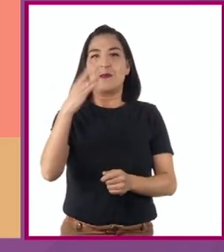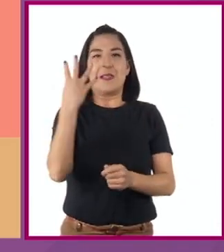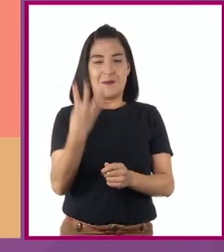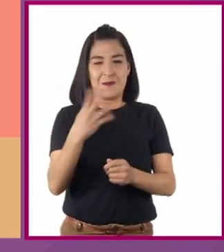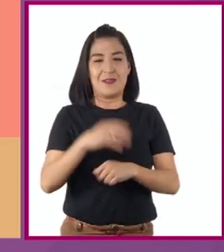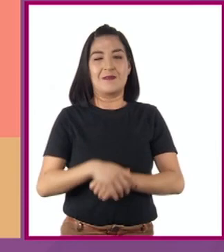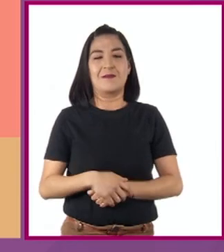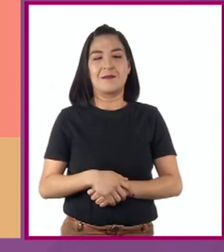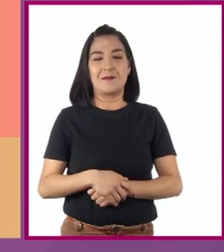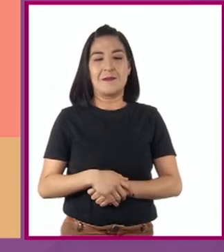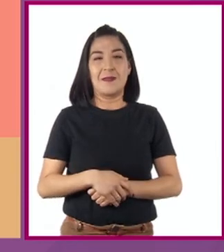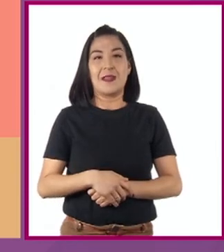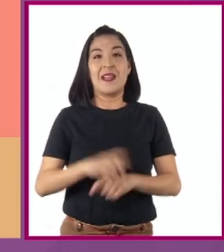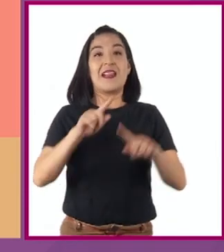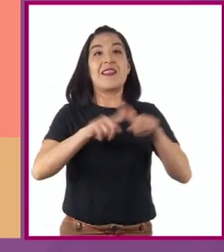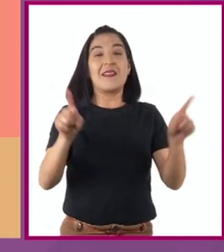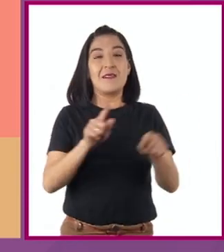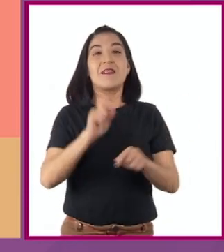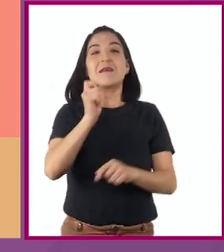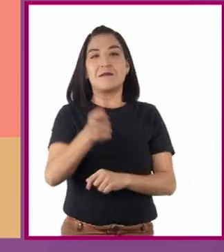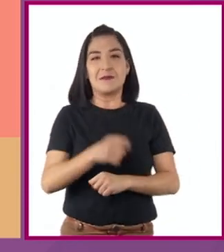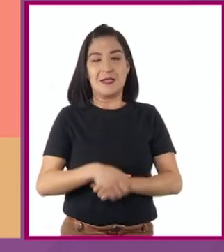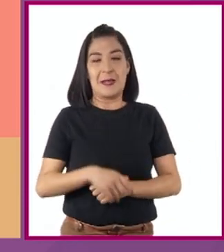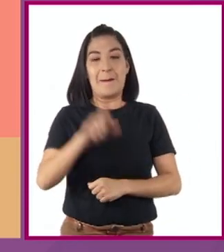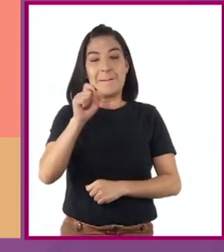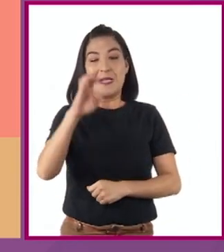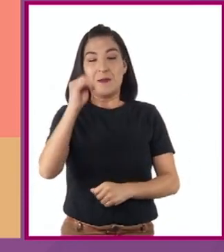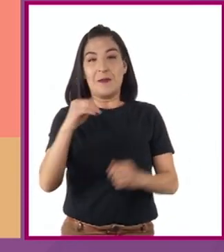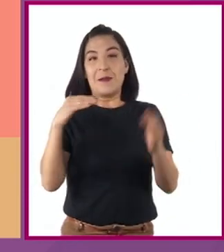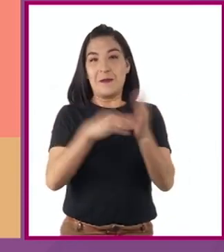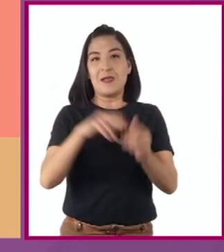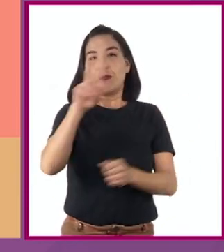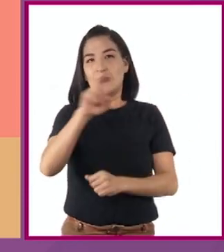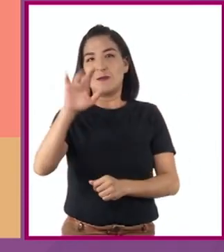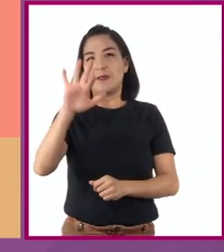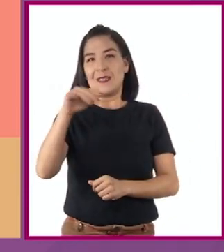36,254. Y su diferencia sea